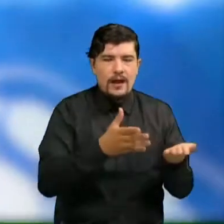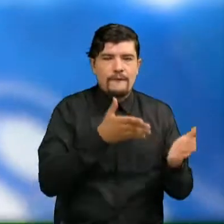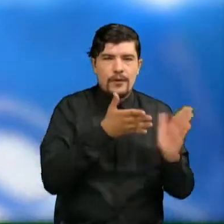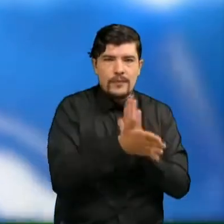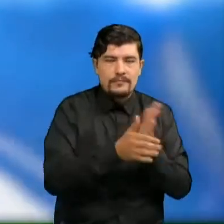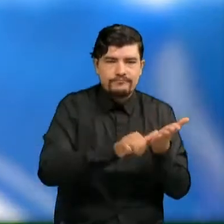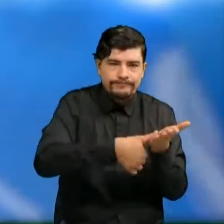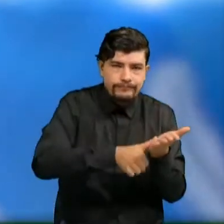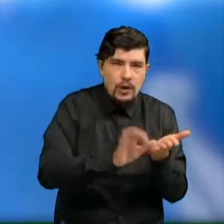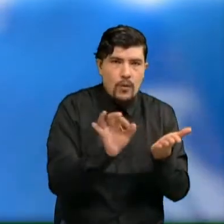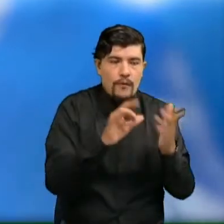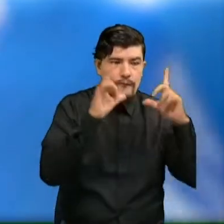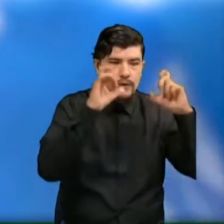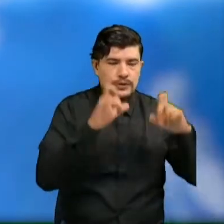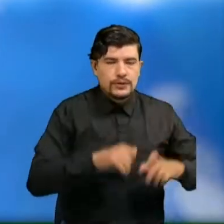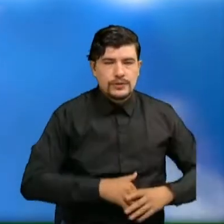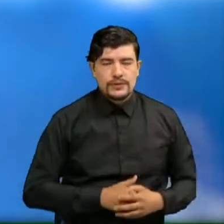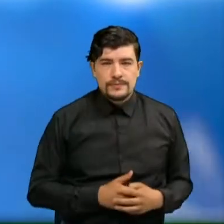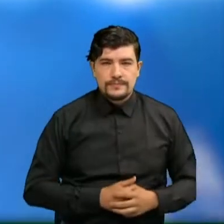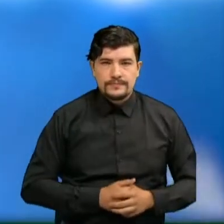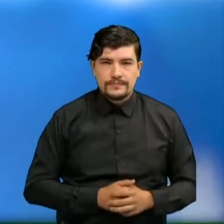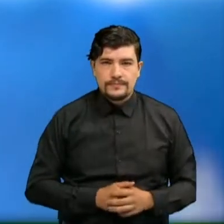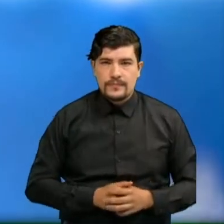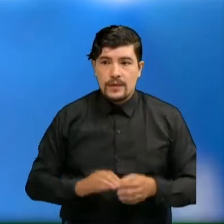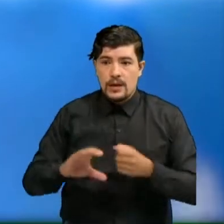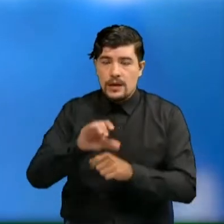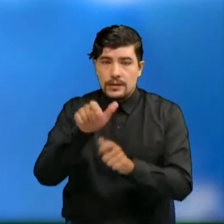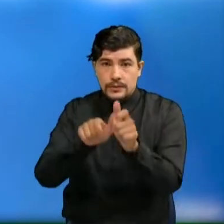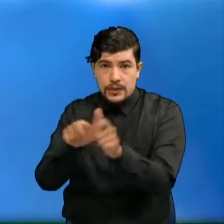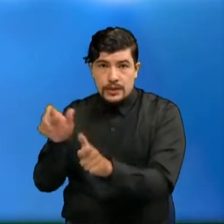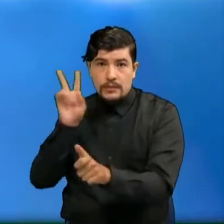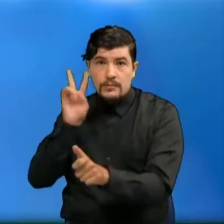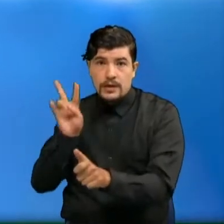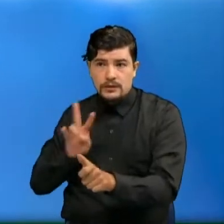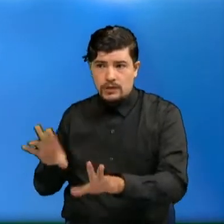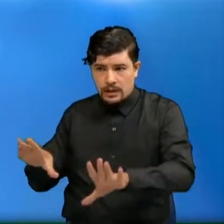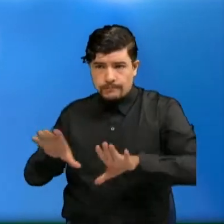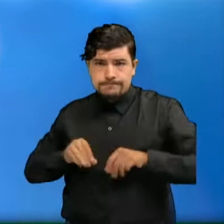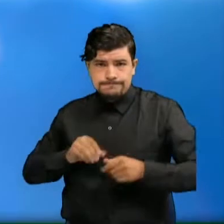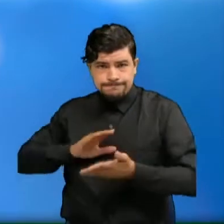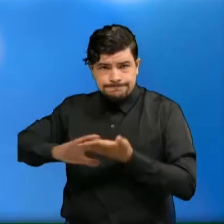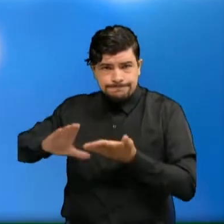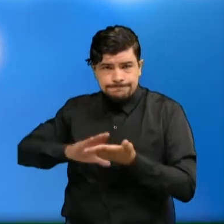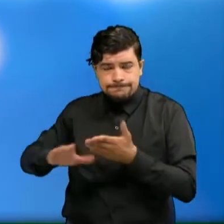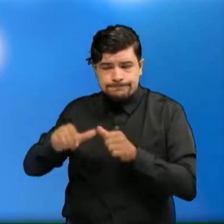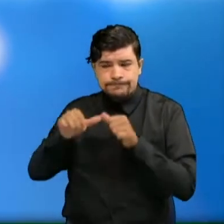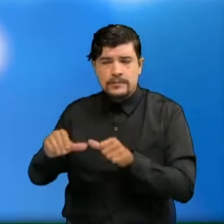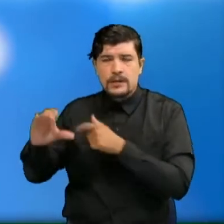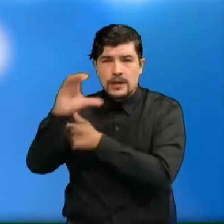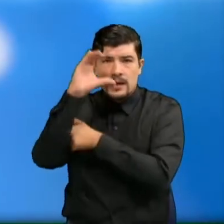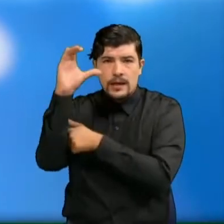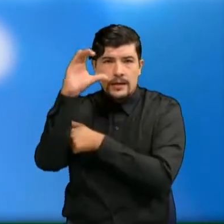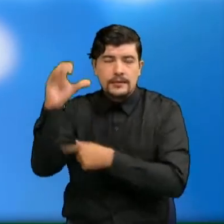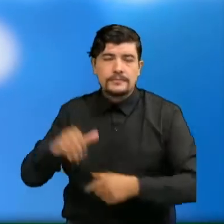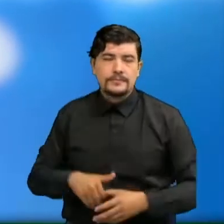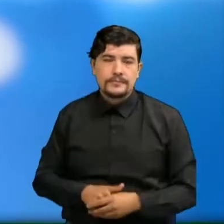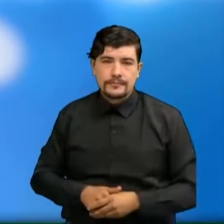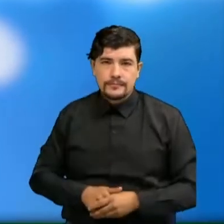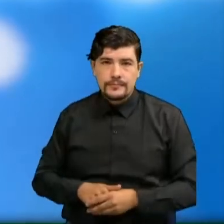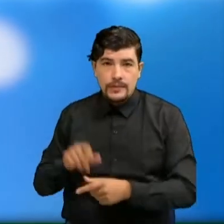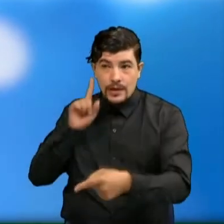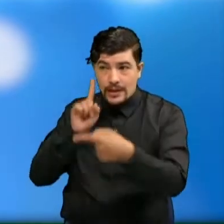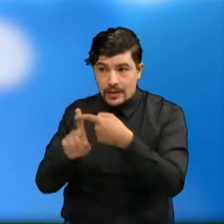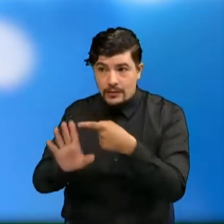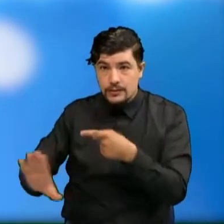ciudadano venezolano se ha acogido a este permiso la idea es que se puedan hacer visibles que forman parte de la